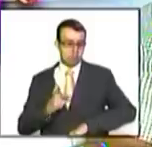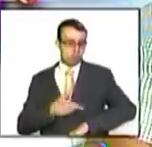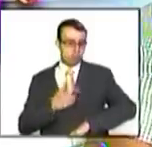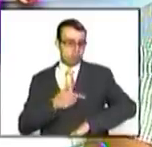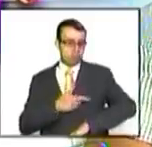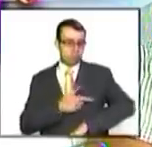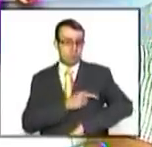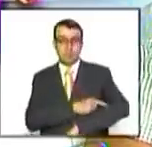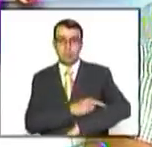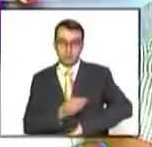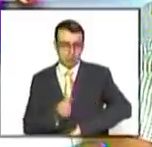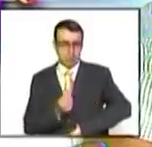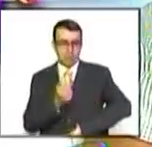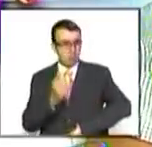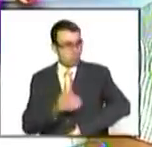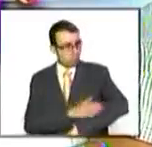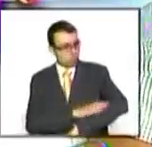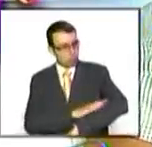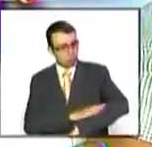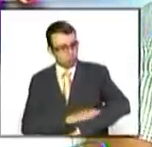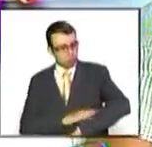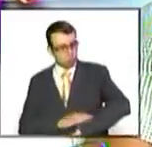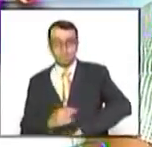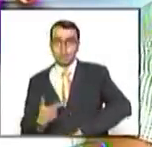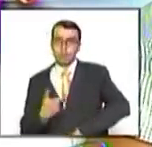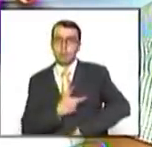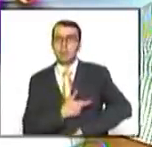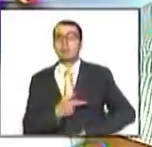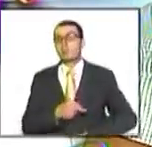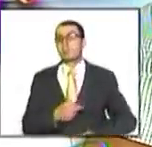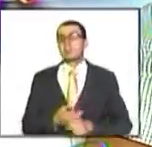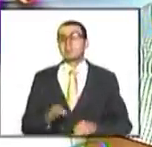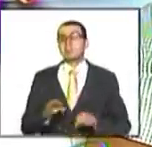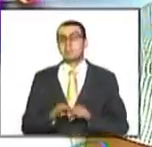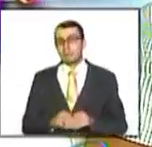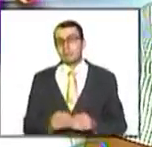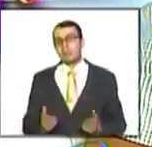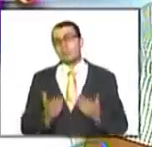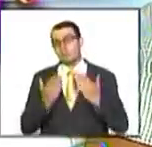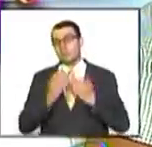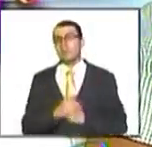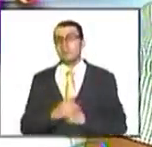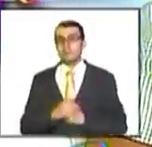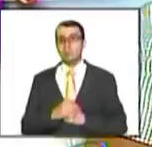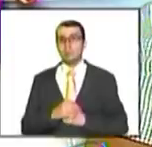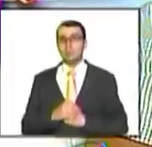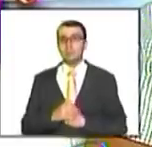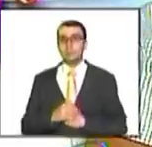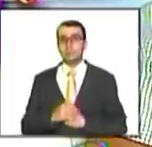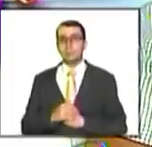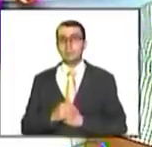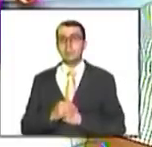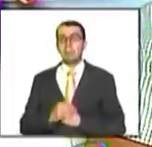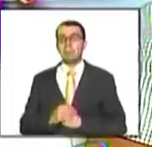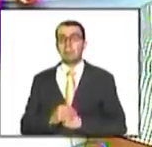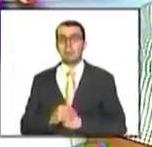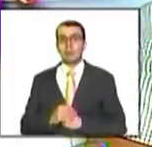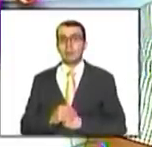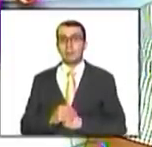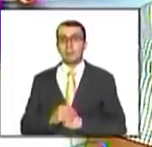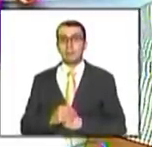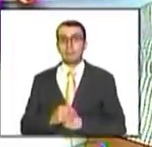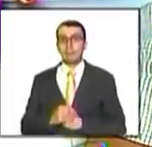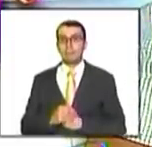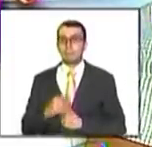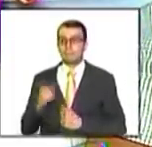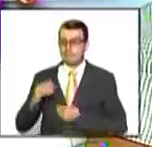para estimular, para hacer mayor efectiva la regeneración. El plasma,